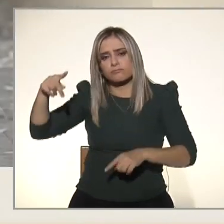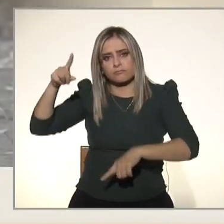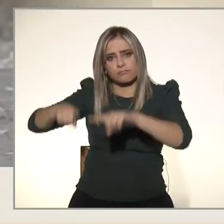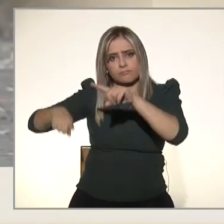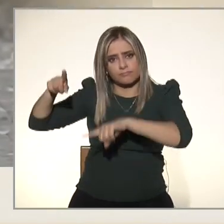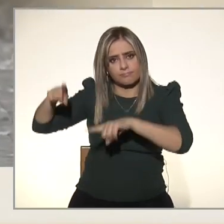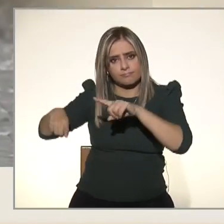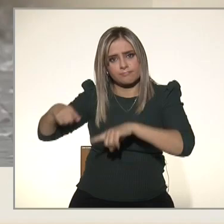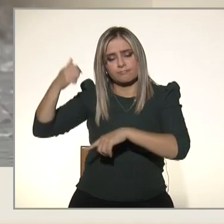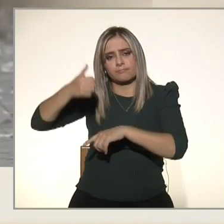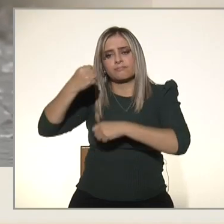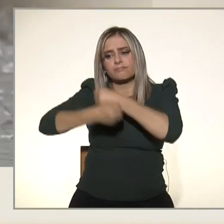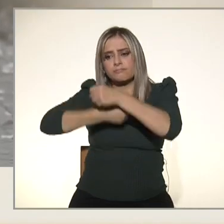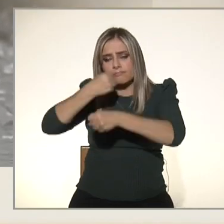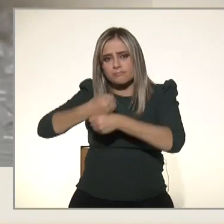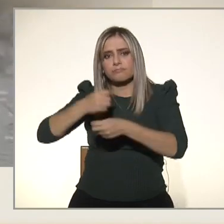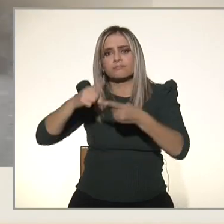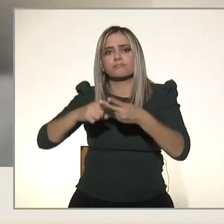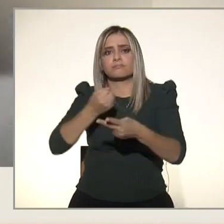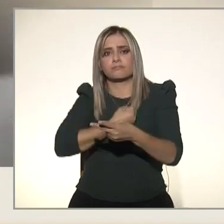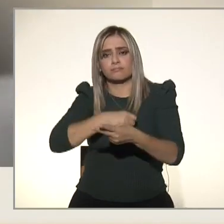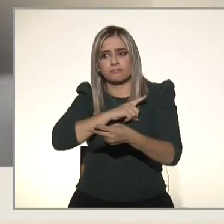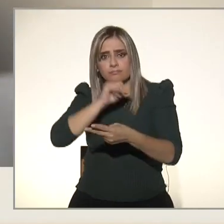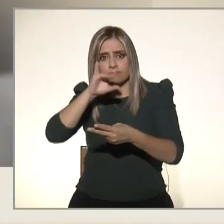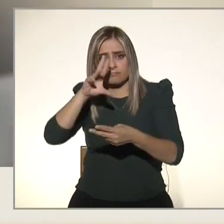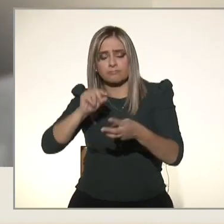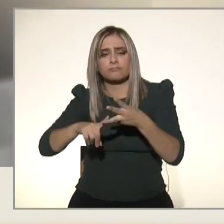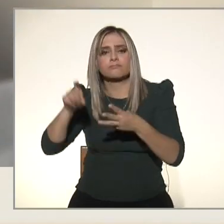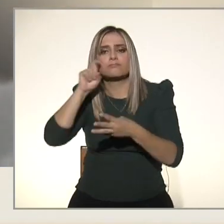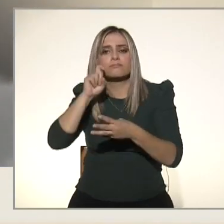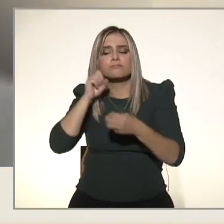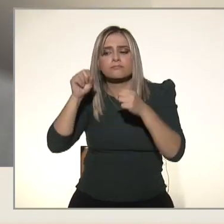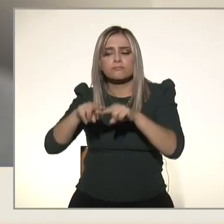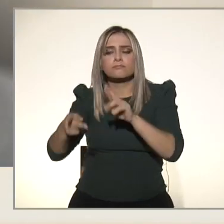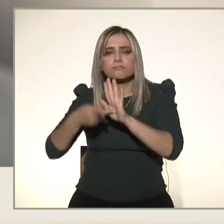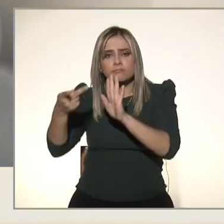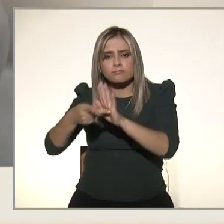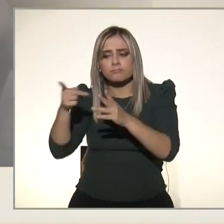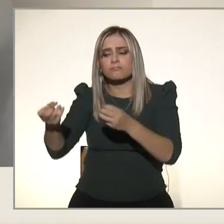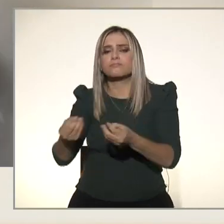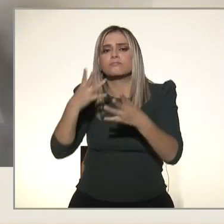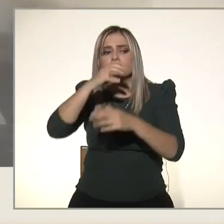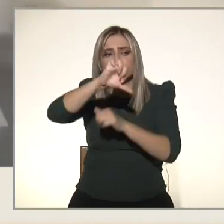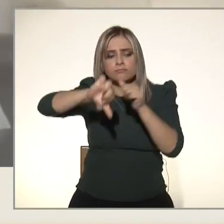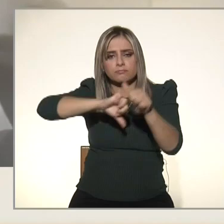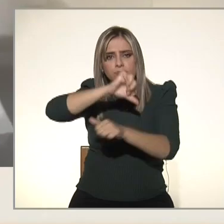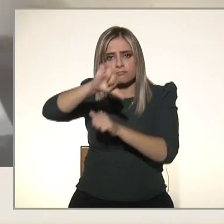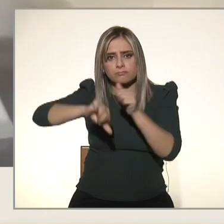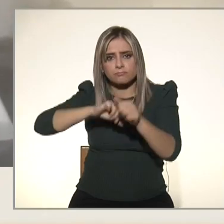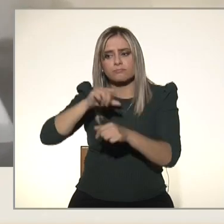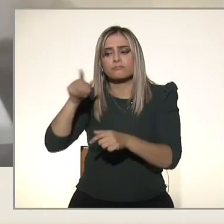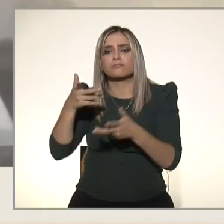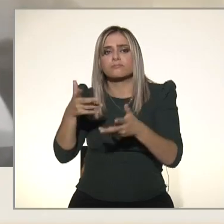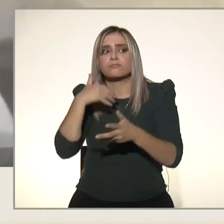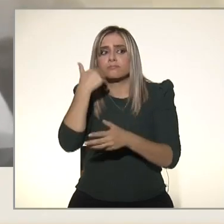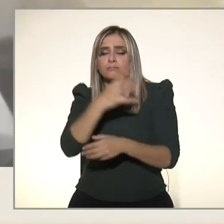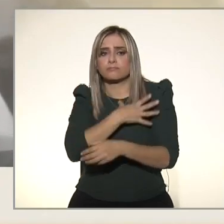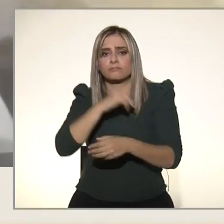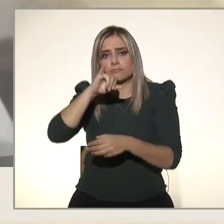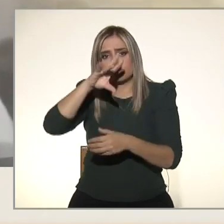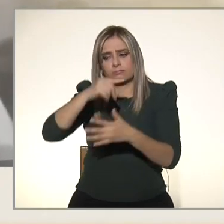salud, edad, frecuencia de la actividad sexual, cantidad de parejas y el deseo de tener